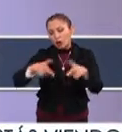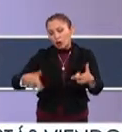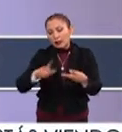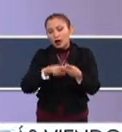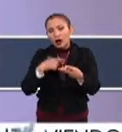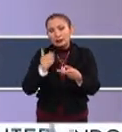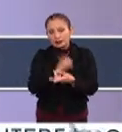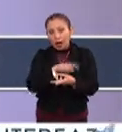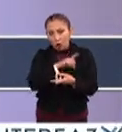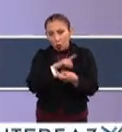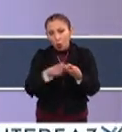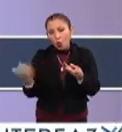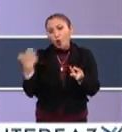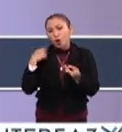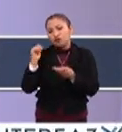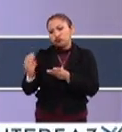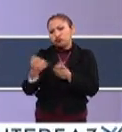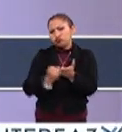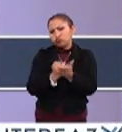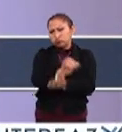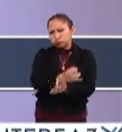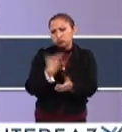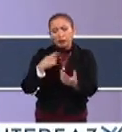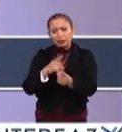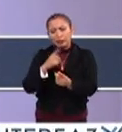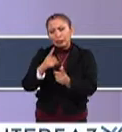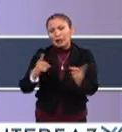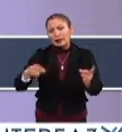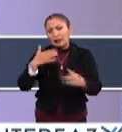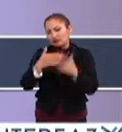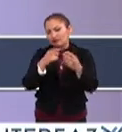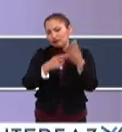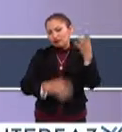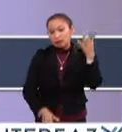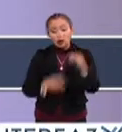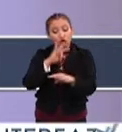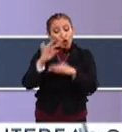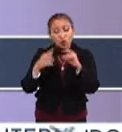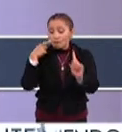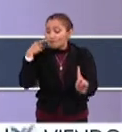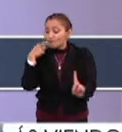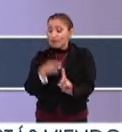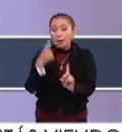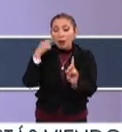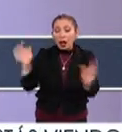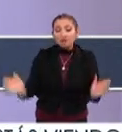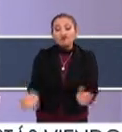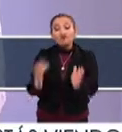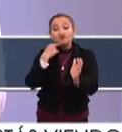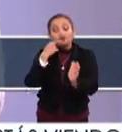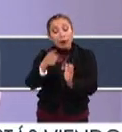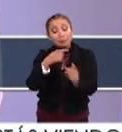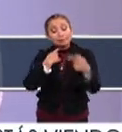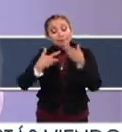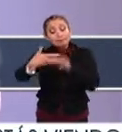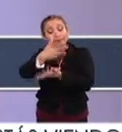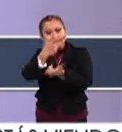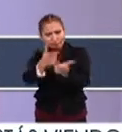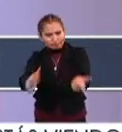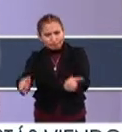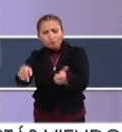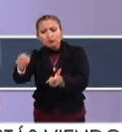lingüísticos, a la salud, a la autodeterminación, al desarrollo, etcétera. Todo tiene el objetivo de promover la discusión